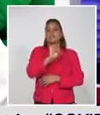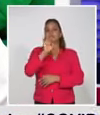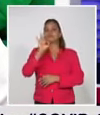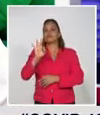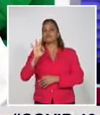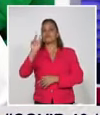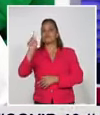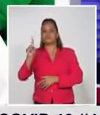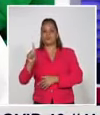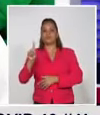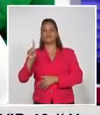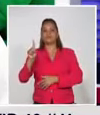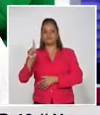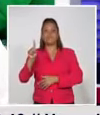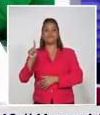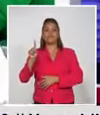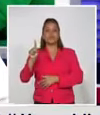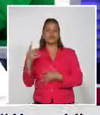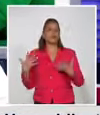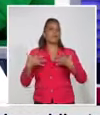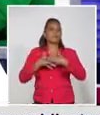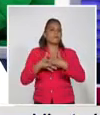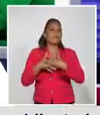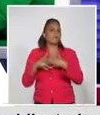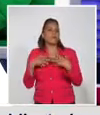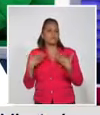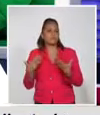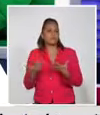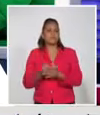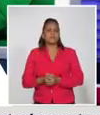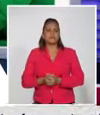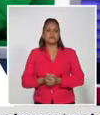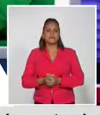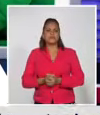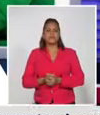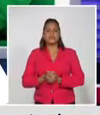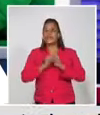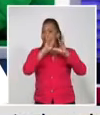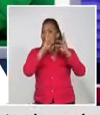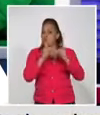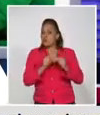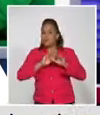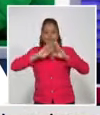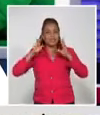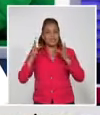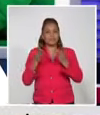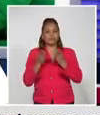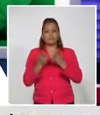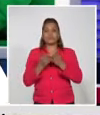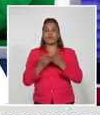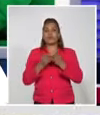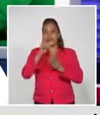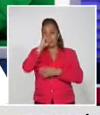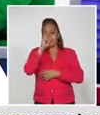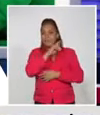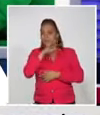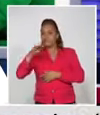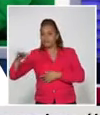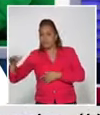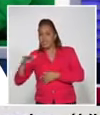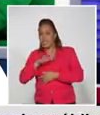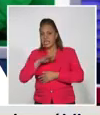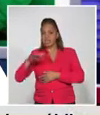781, y que está en correspondencia con el número de casos en edad pediátrica que